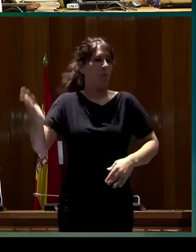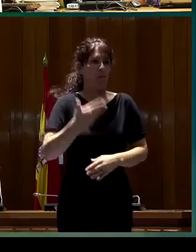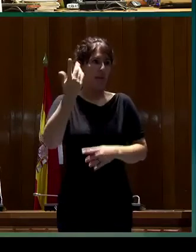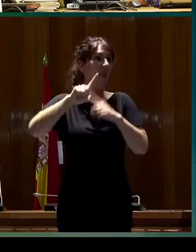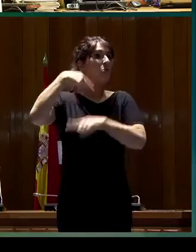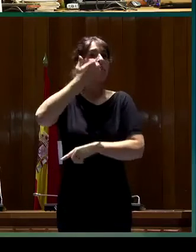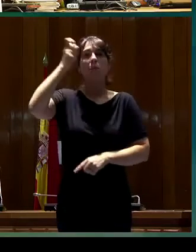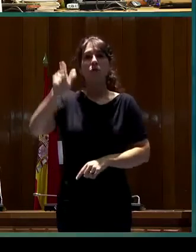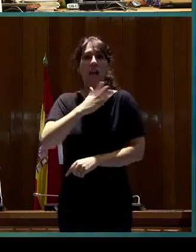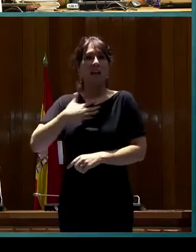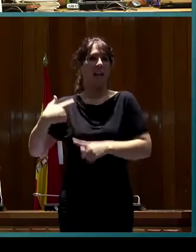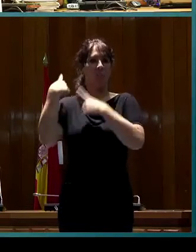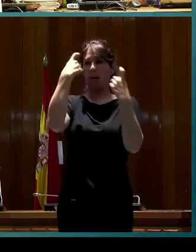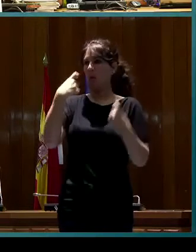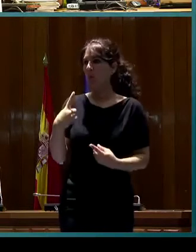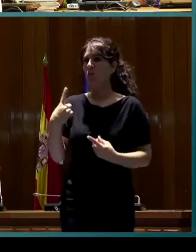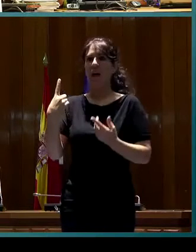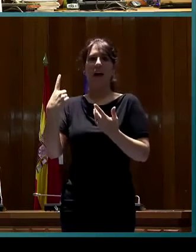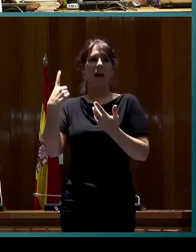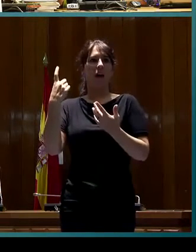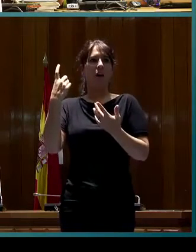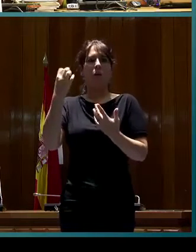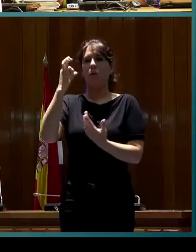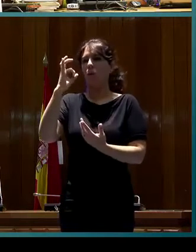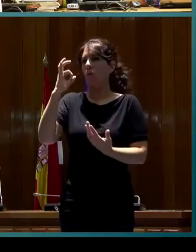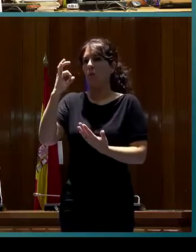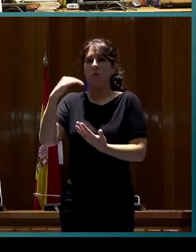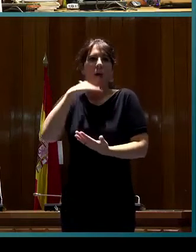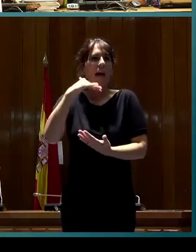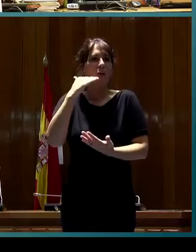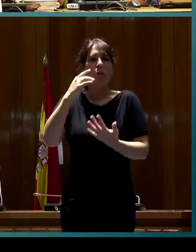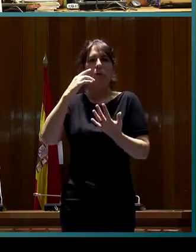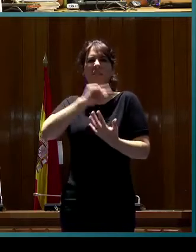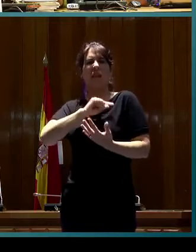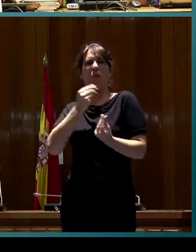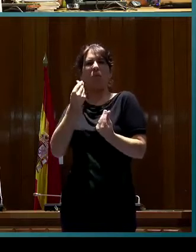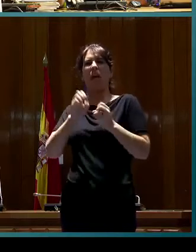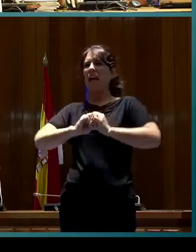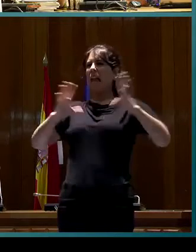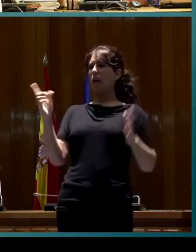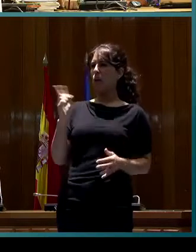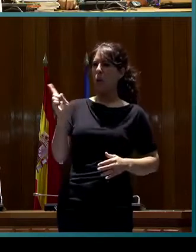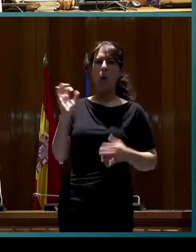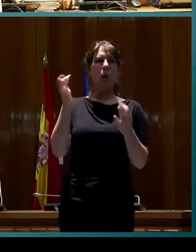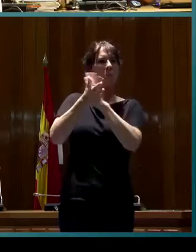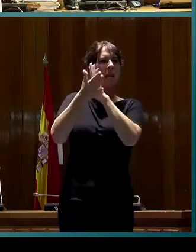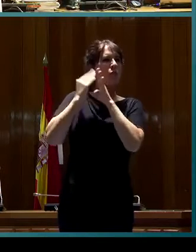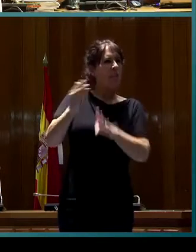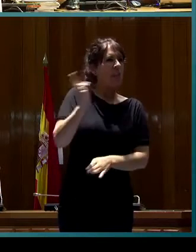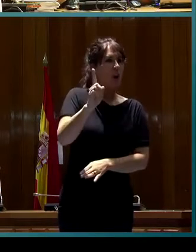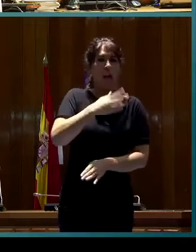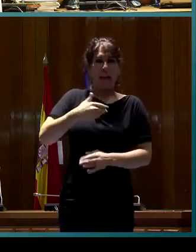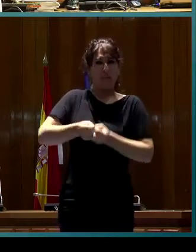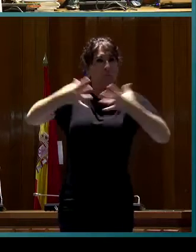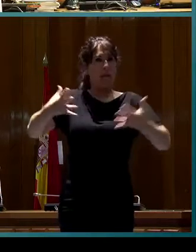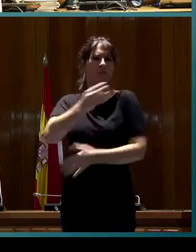alguna pregunta sobre cosas que hayáis visto que a lo mejor no han quedado claras o así, o que yo no he explicado suficiente, más que nada porque la